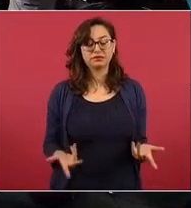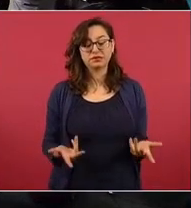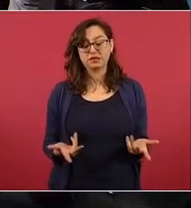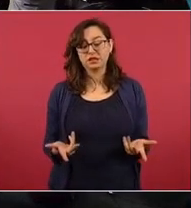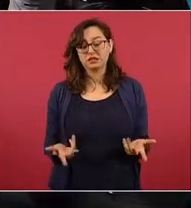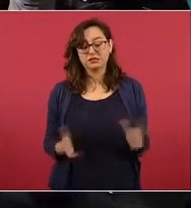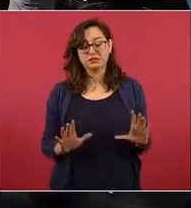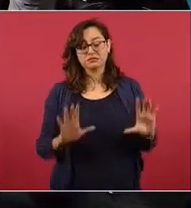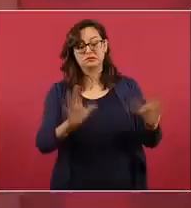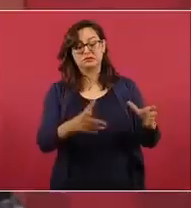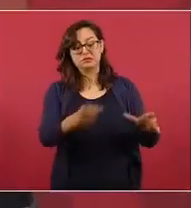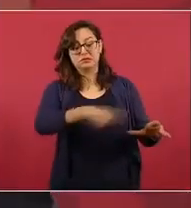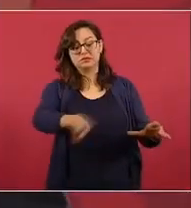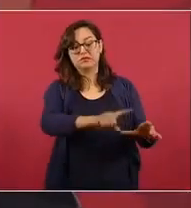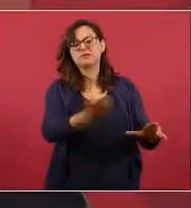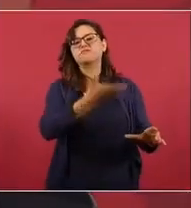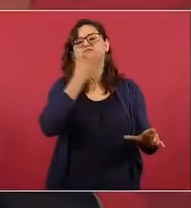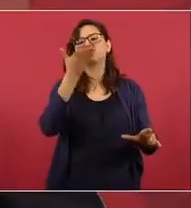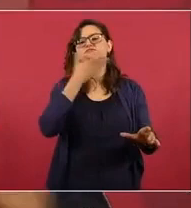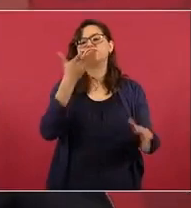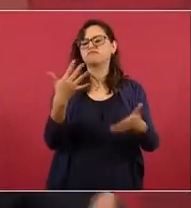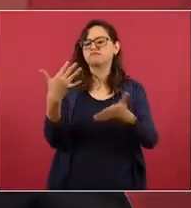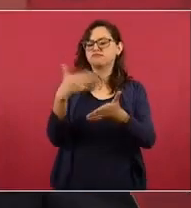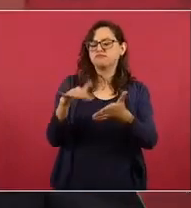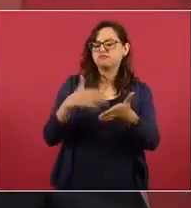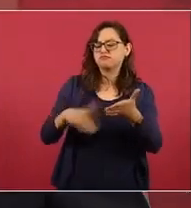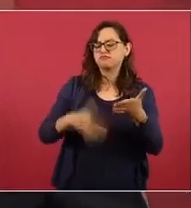los conservadores. Este señor Moreno